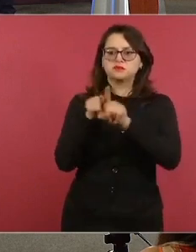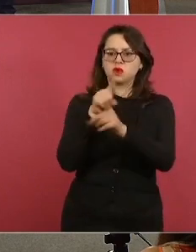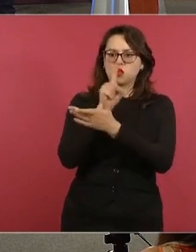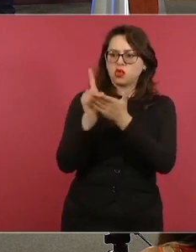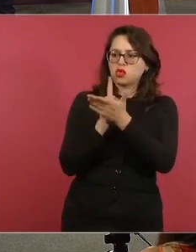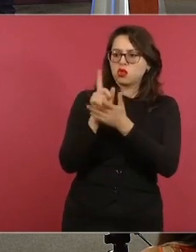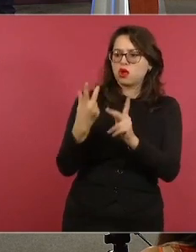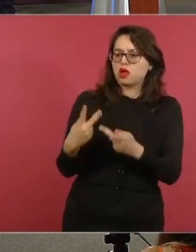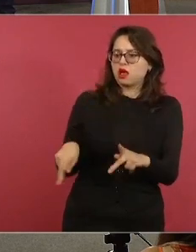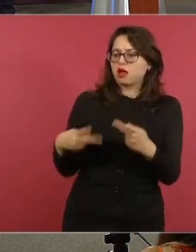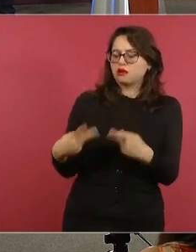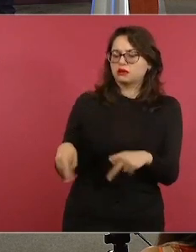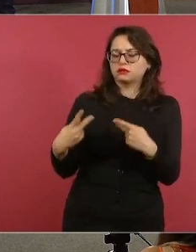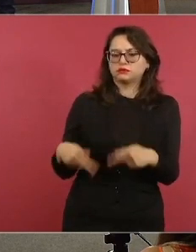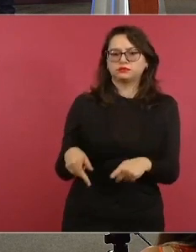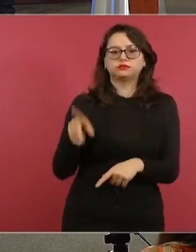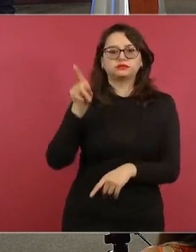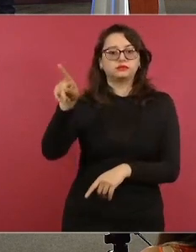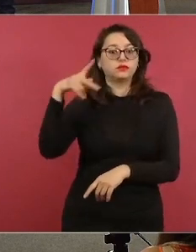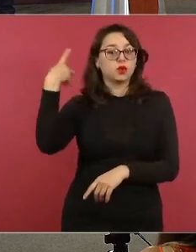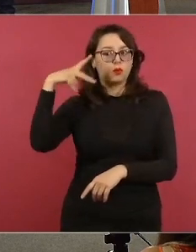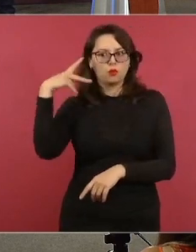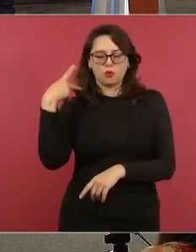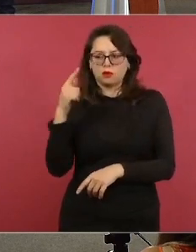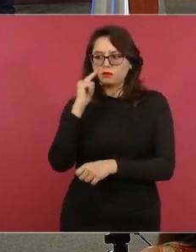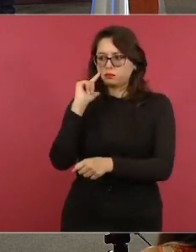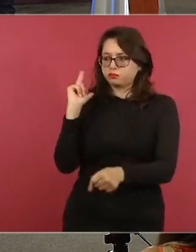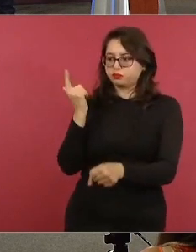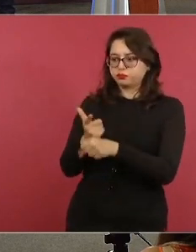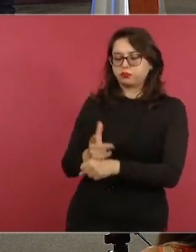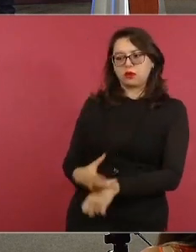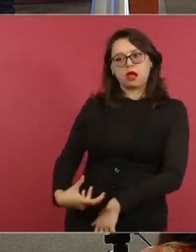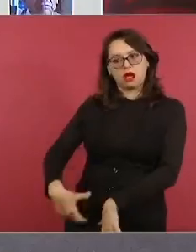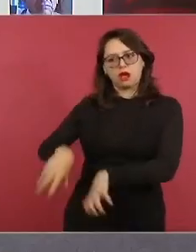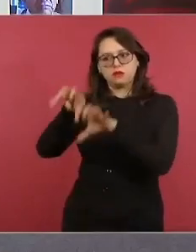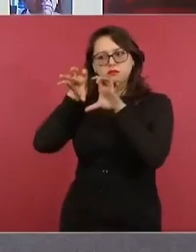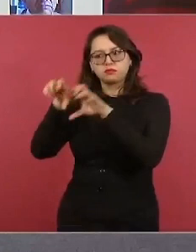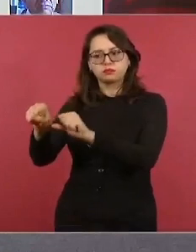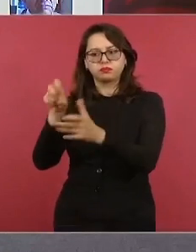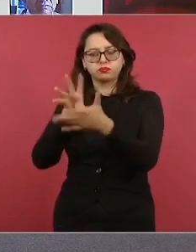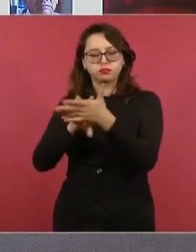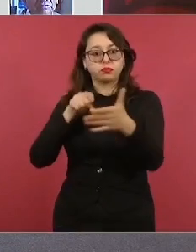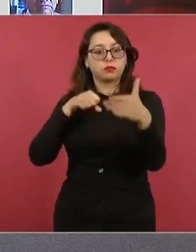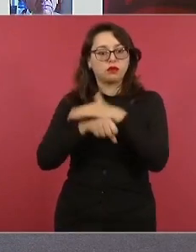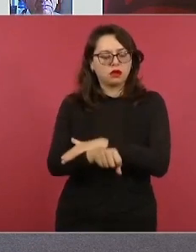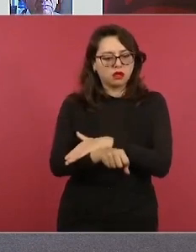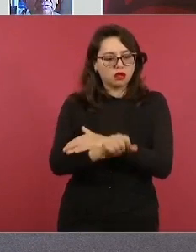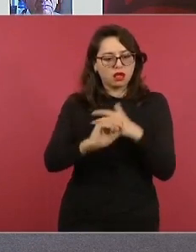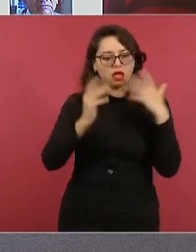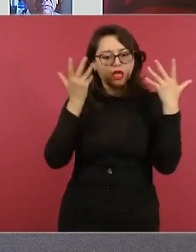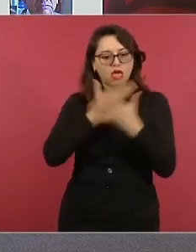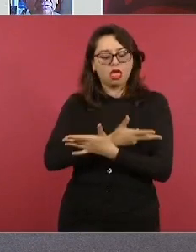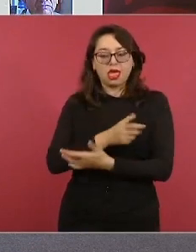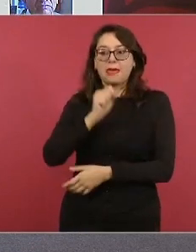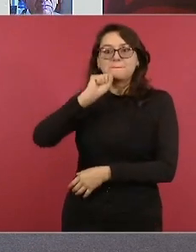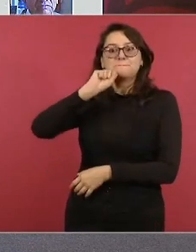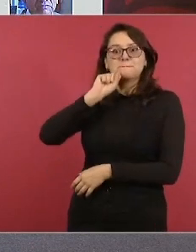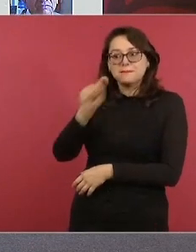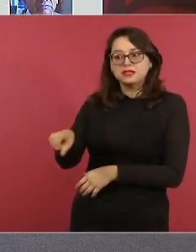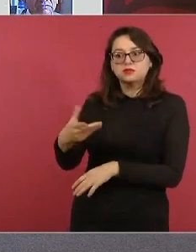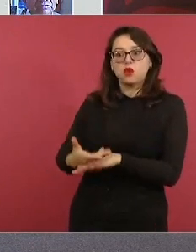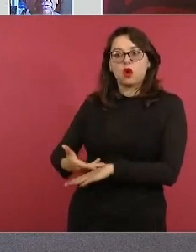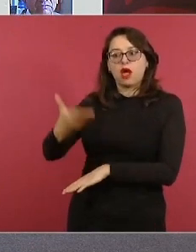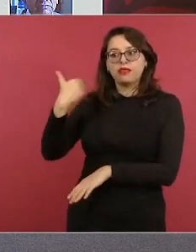contaba ya con orden de aprehensión por el asesinato del periodista marco Aurelio Ramírez Hernández esto